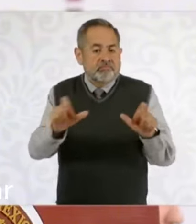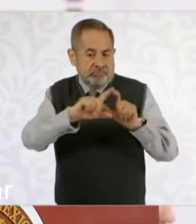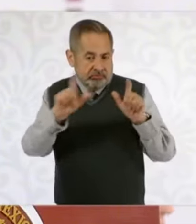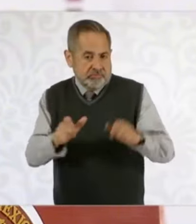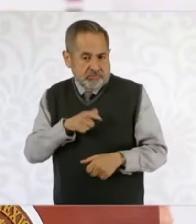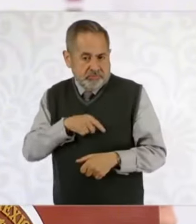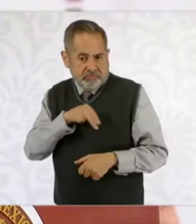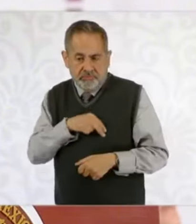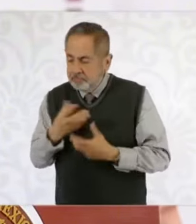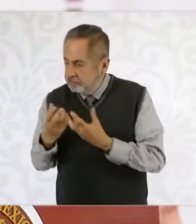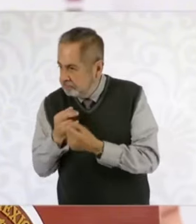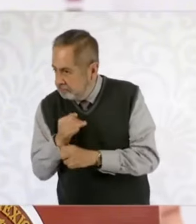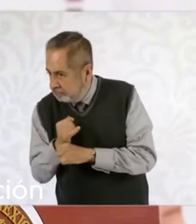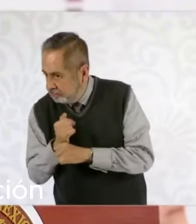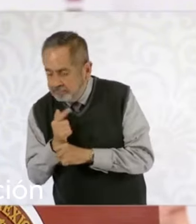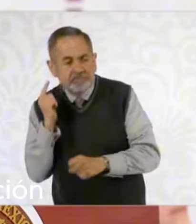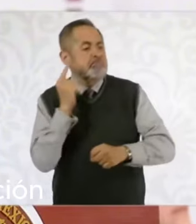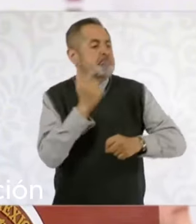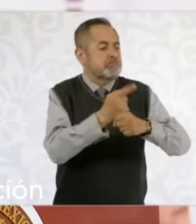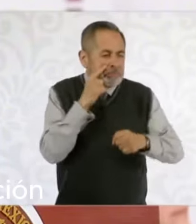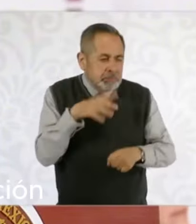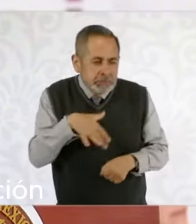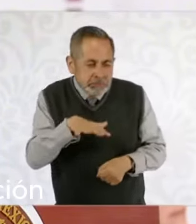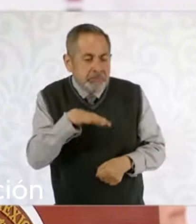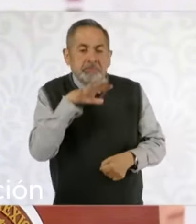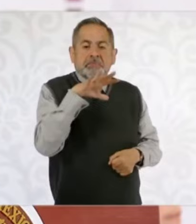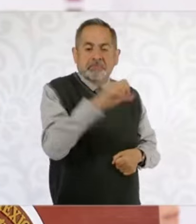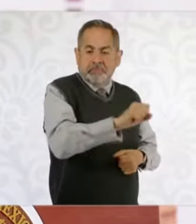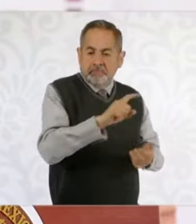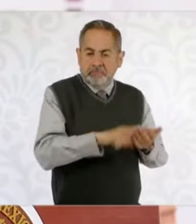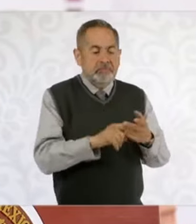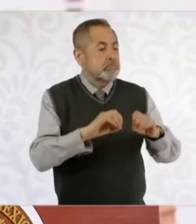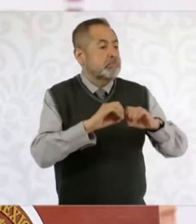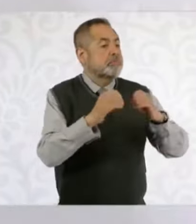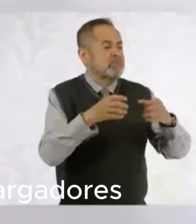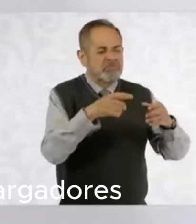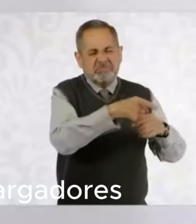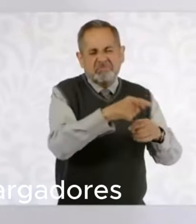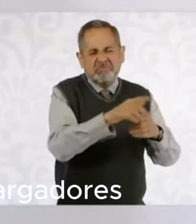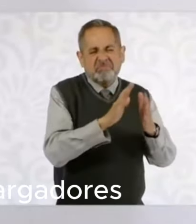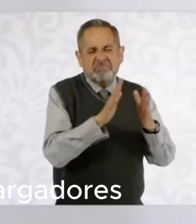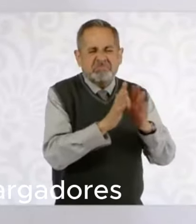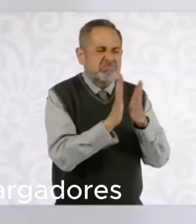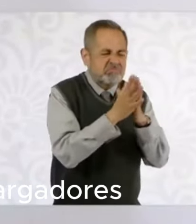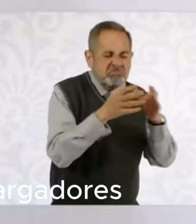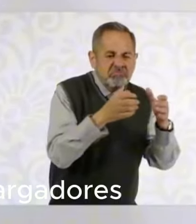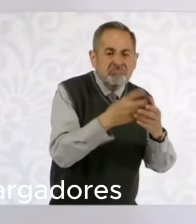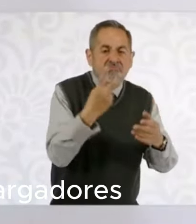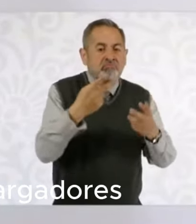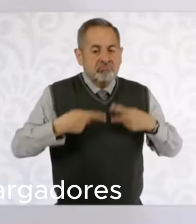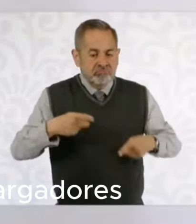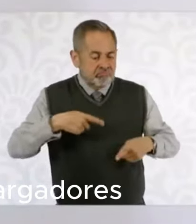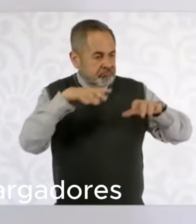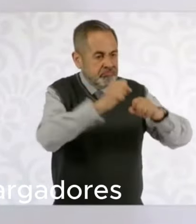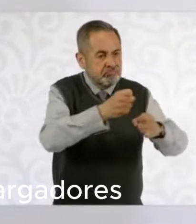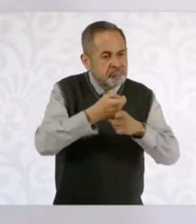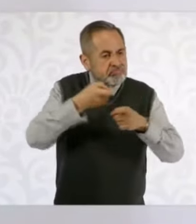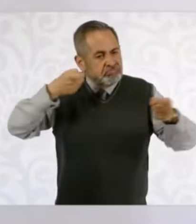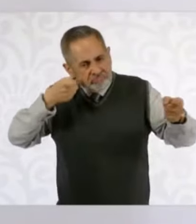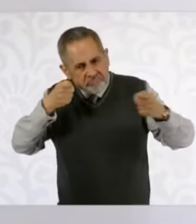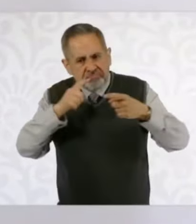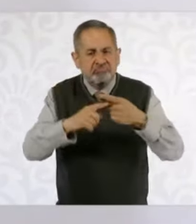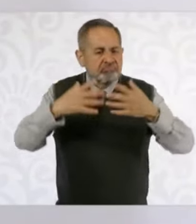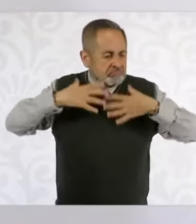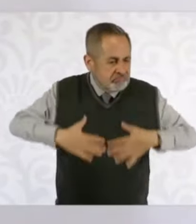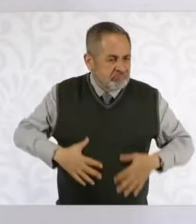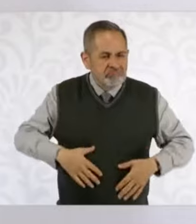inteligencia militar dieron seguimiento también a integrantes de una organización y detuvieron a 2 hombres a quienes se les aseguraron 7 armas largas, cargadores,